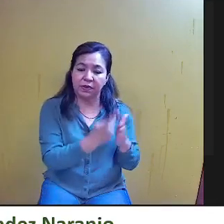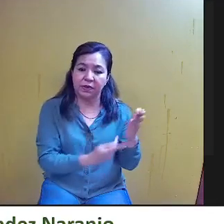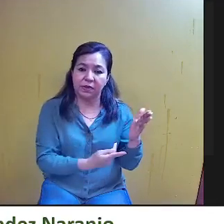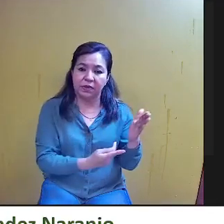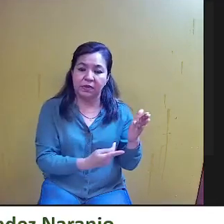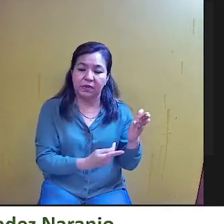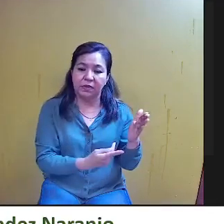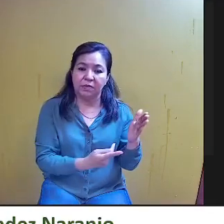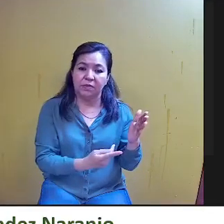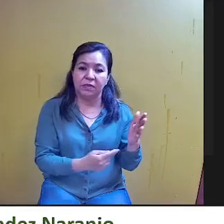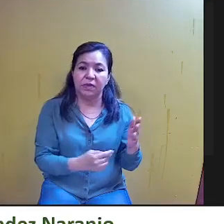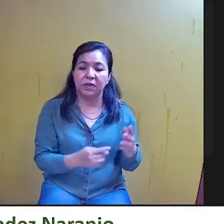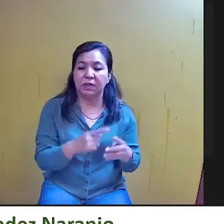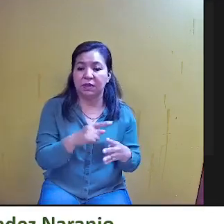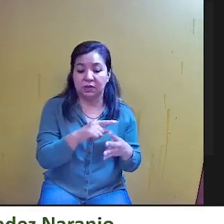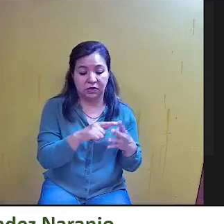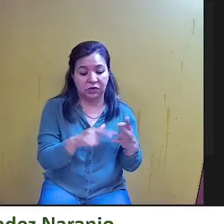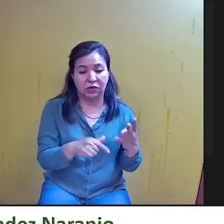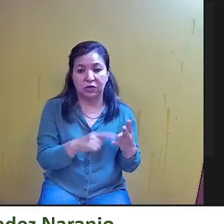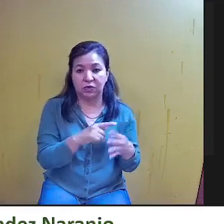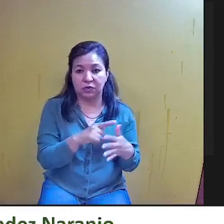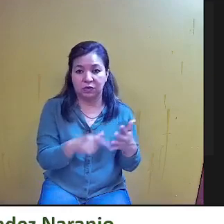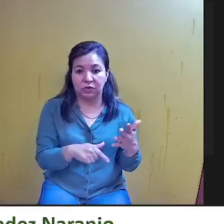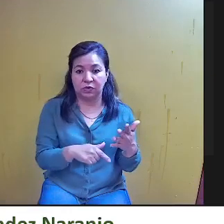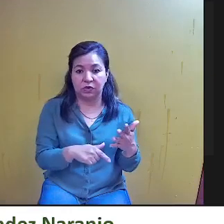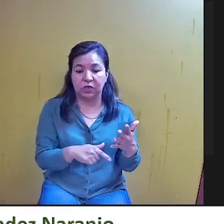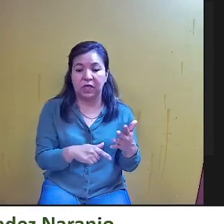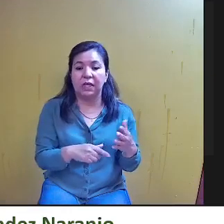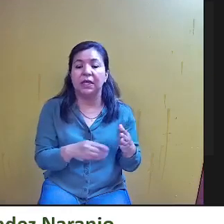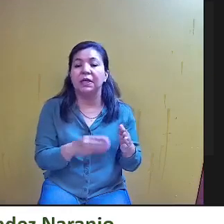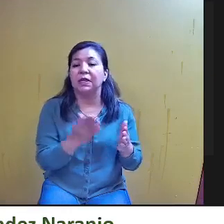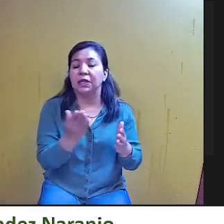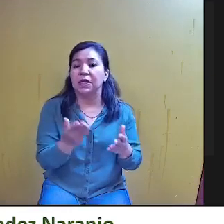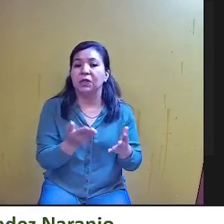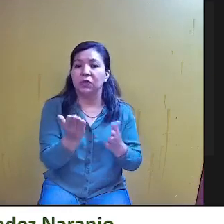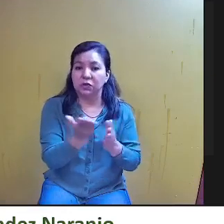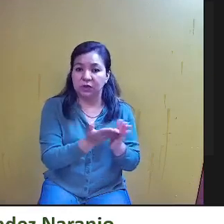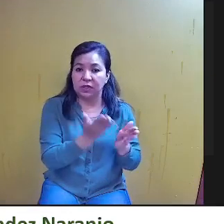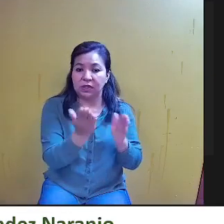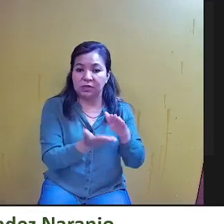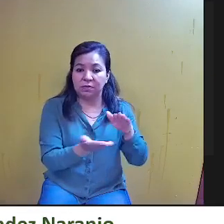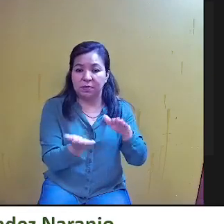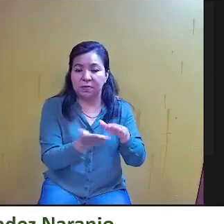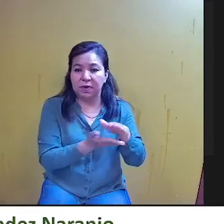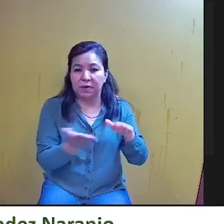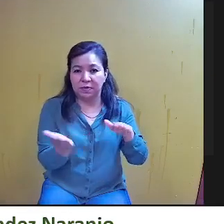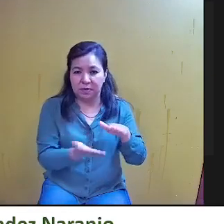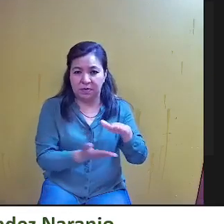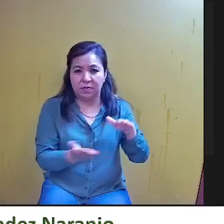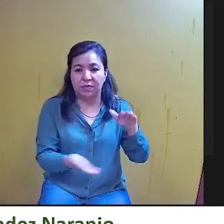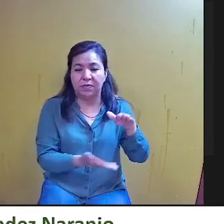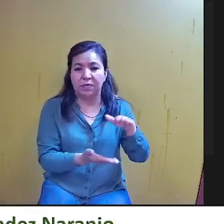siguientes. Al haber resultado parcialmente fundados los agravios de los expedientes T, diagonal GEC, diagonal 77,